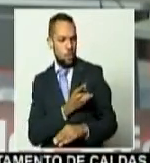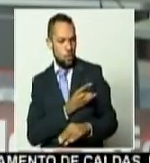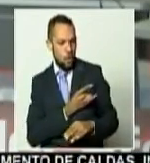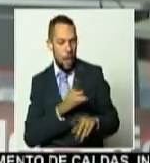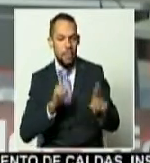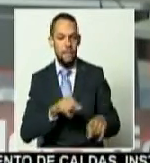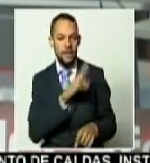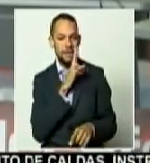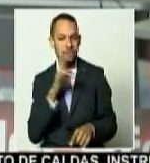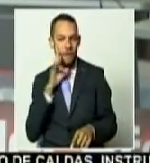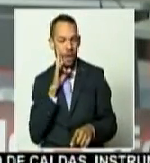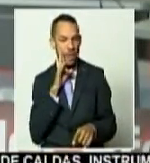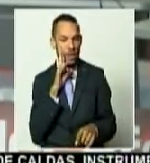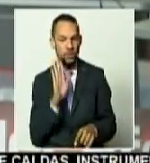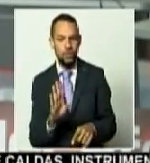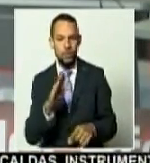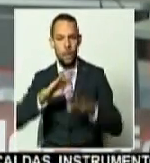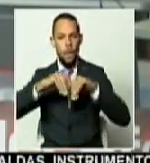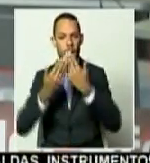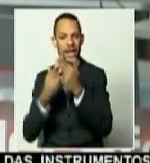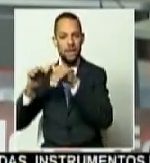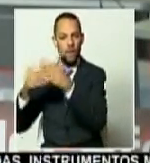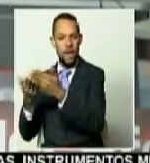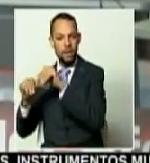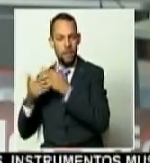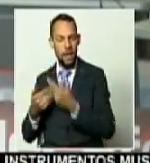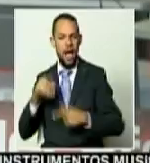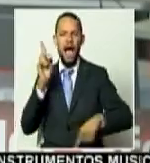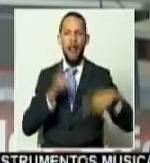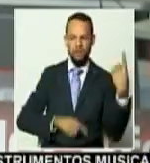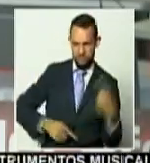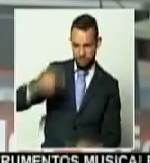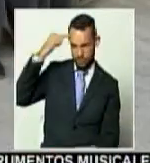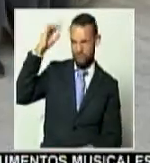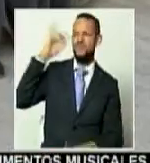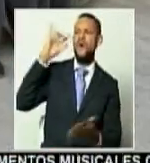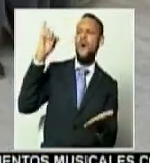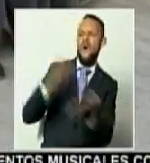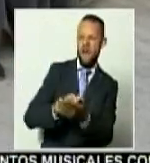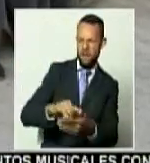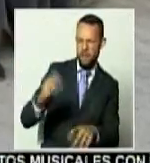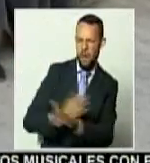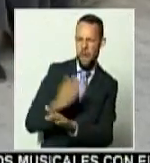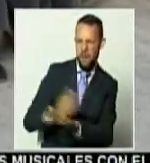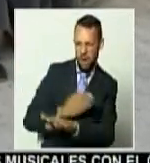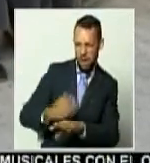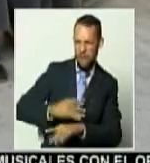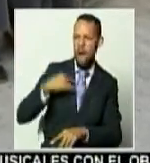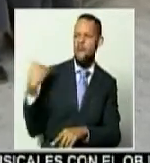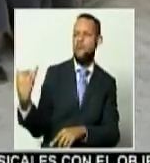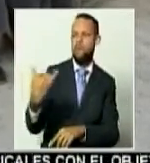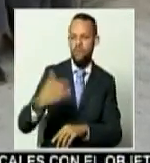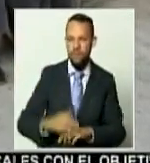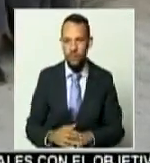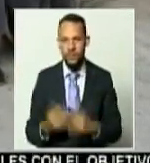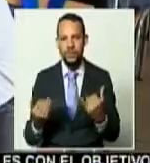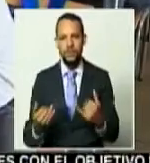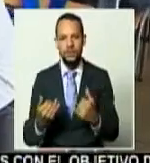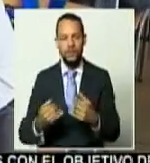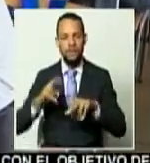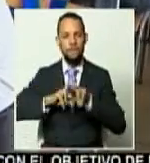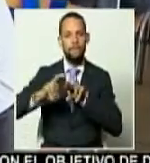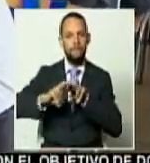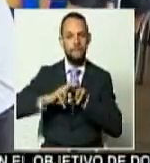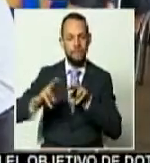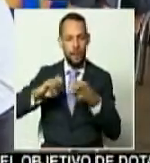alimentación escolar. Sin embargo, no todos coinciden con este pensamiento. La ciudad de Manizales se ha consolidado